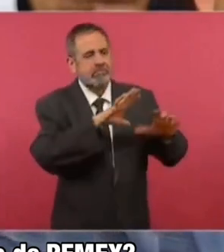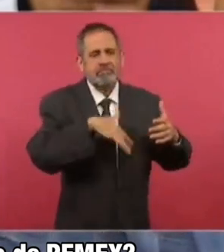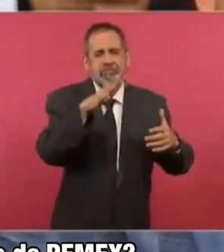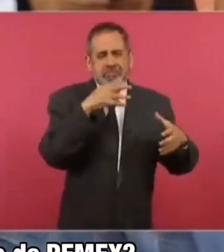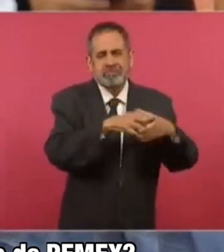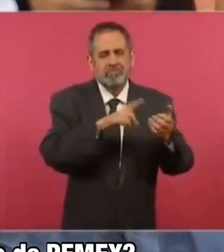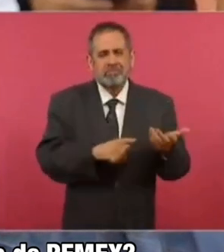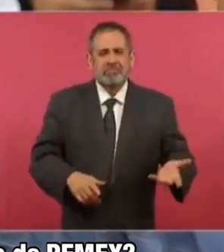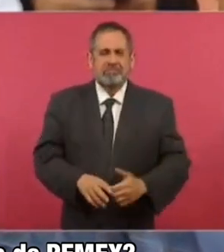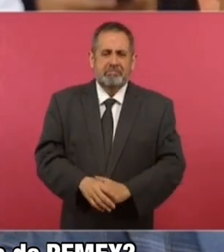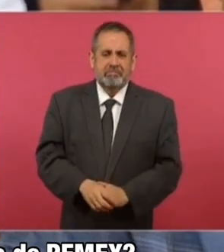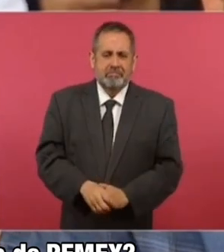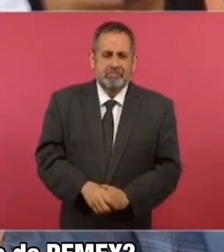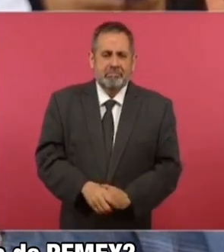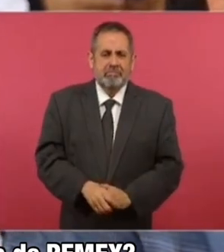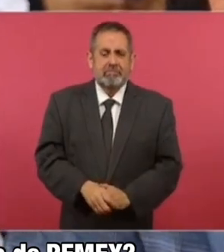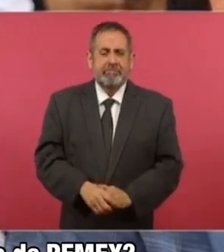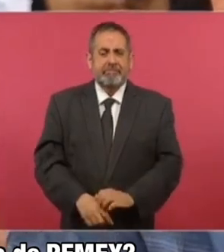comentó que había ya un